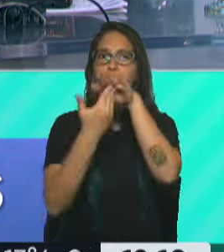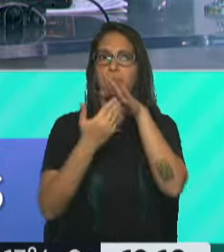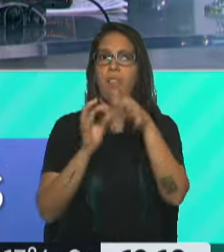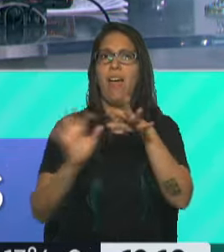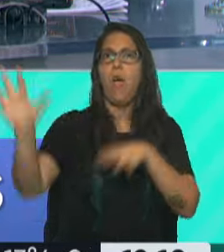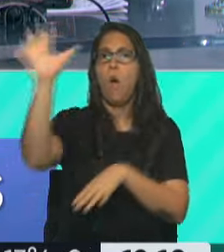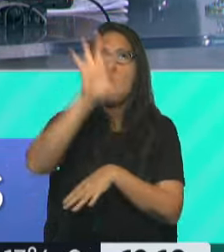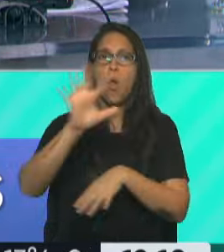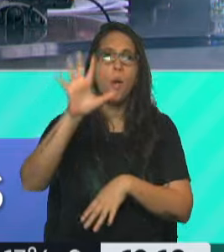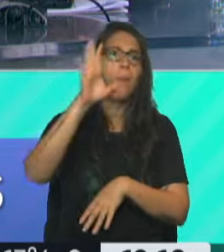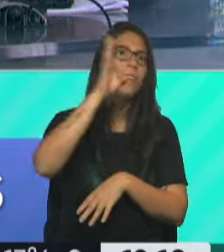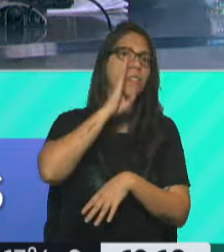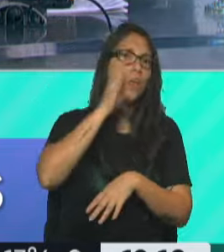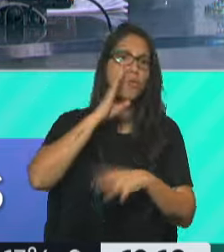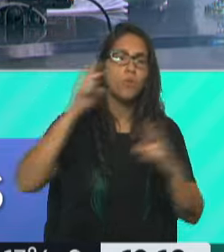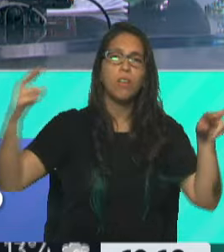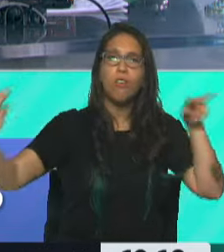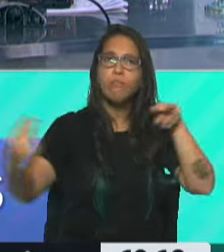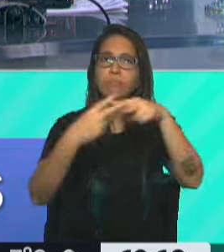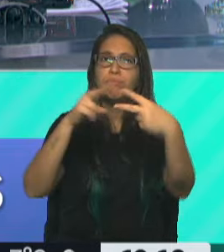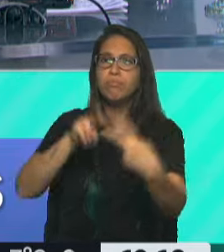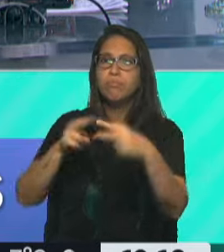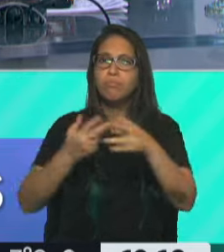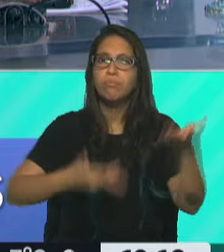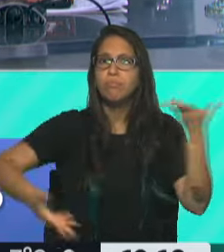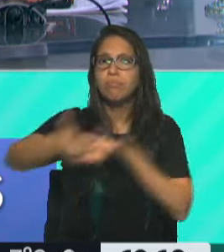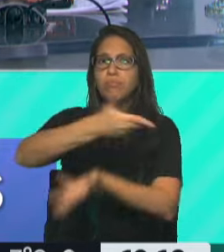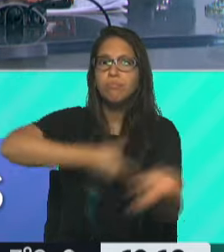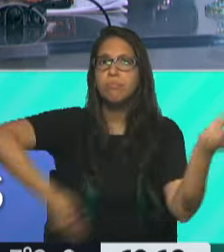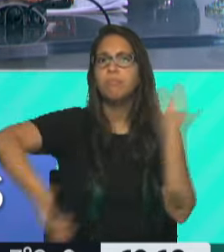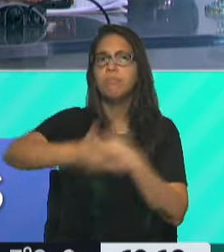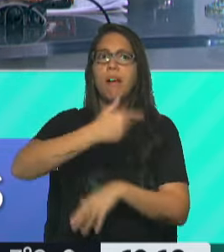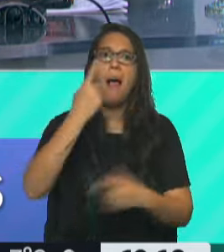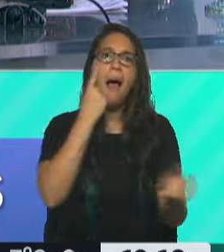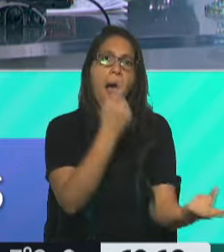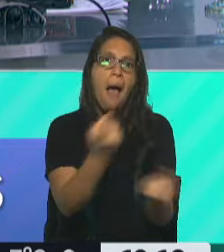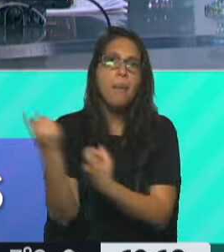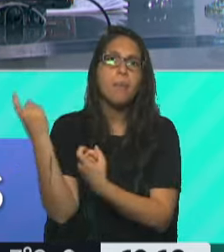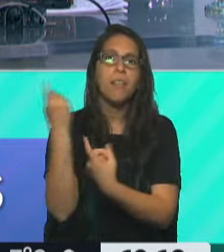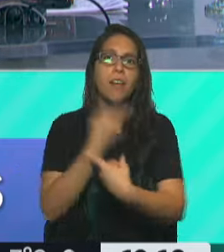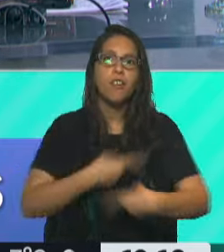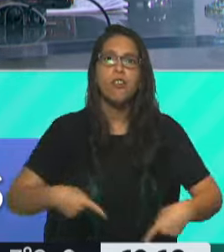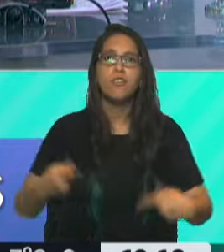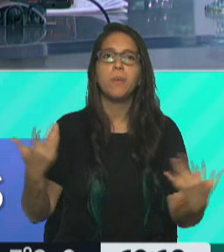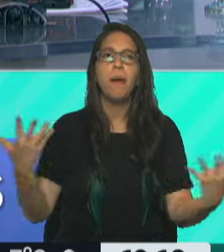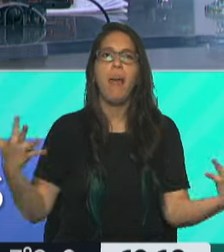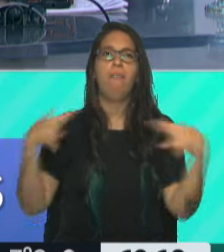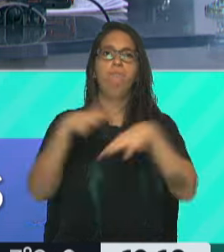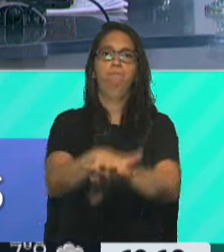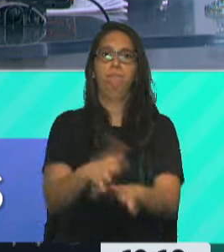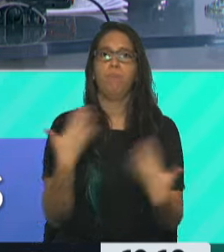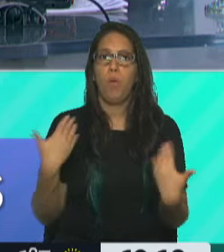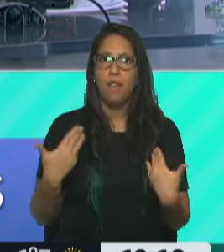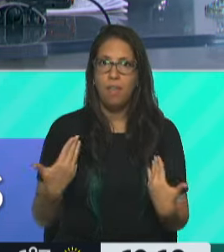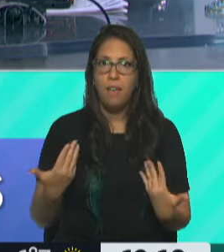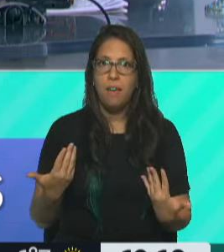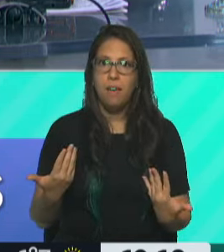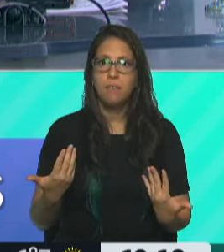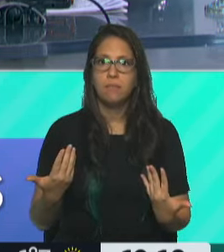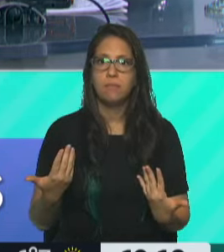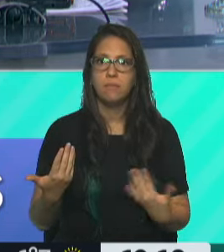con estadounidens tratar de aprender o lograr algún tipo de sinergia entre ellos esto lo creo